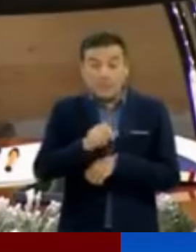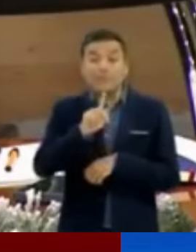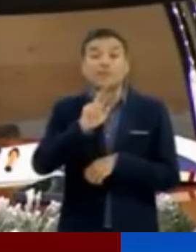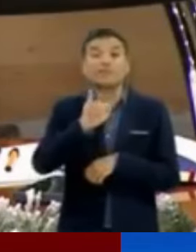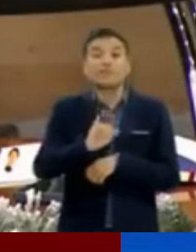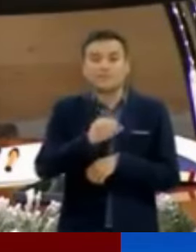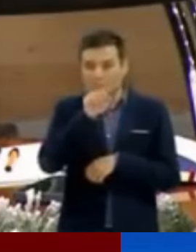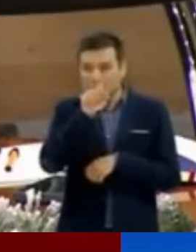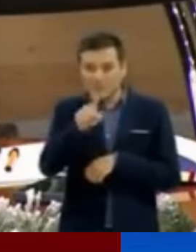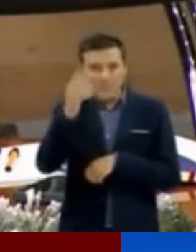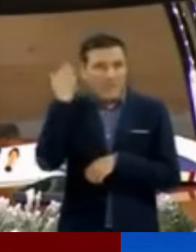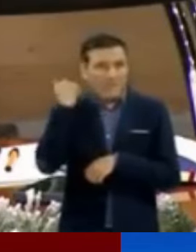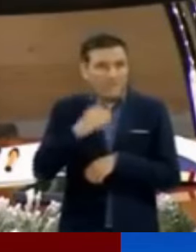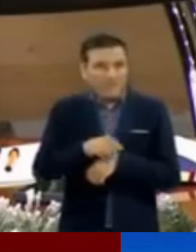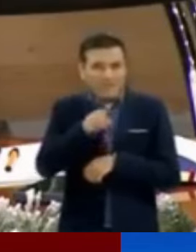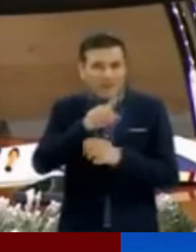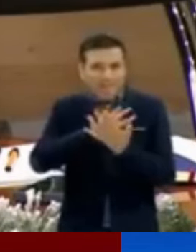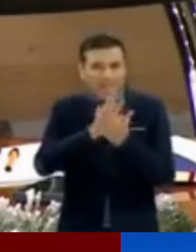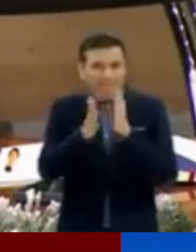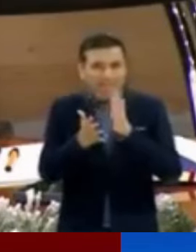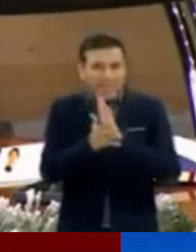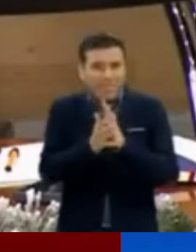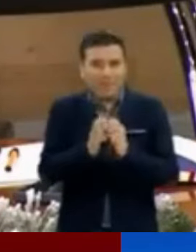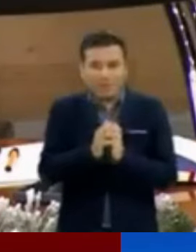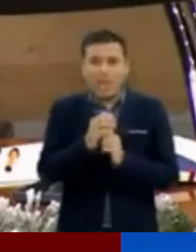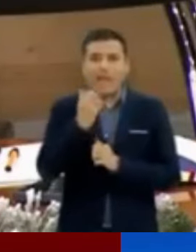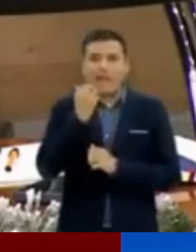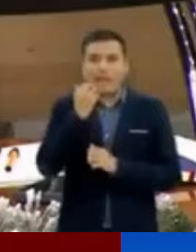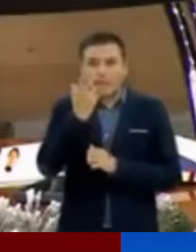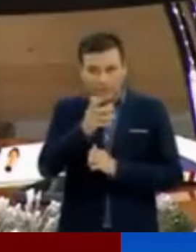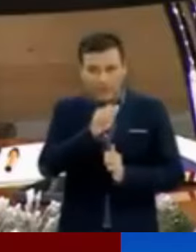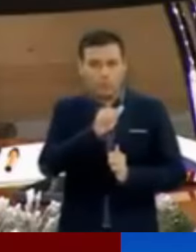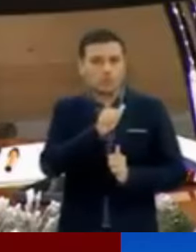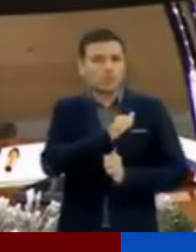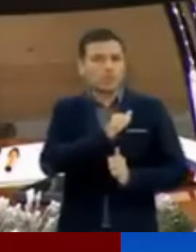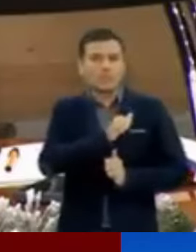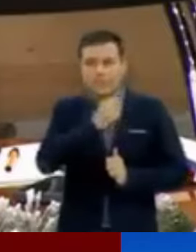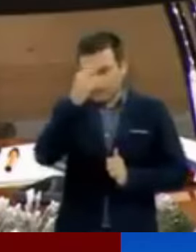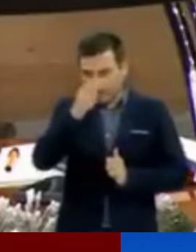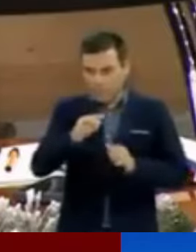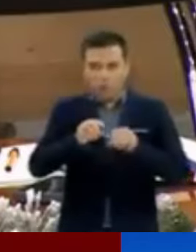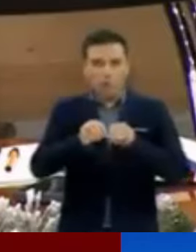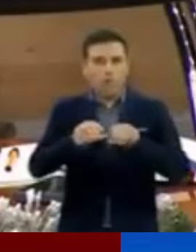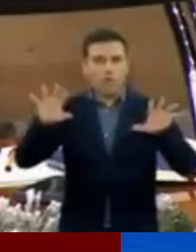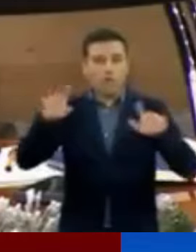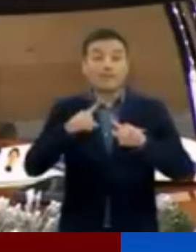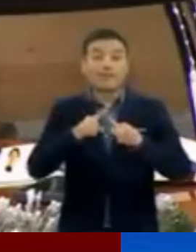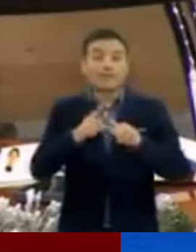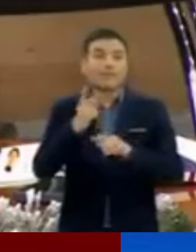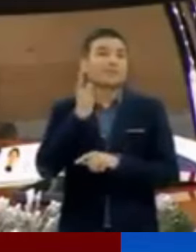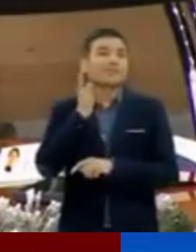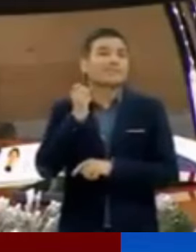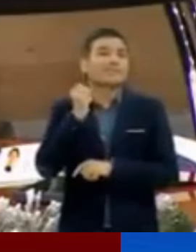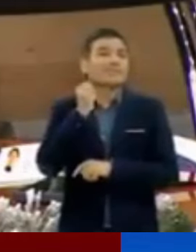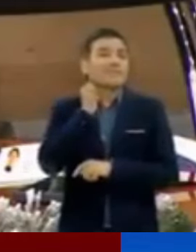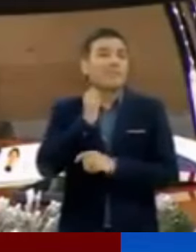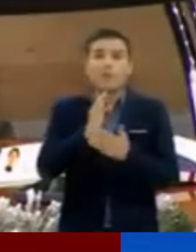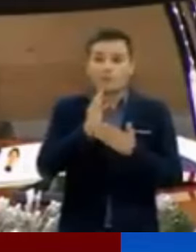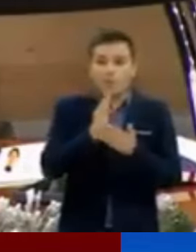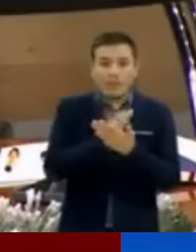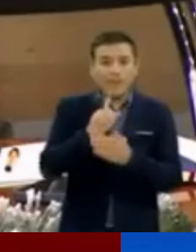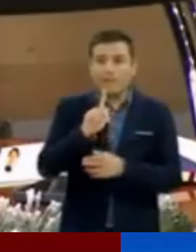Quienes han votado para continuar la militarización en México han sido los diputados y senadores de Morena y del